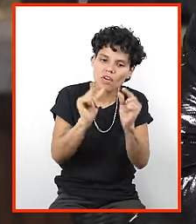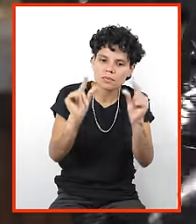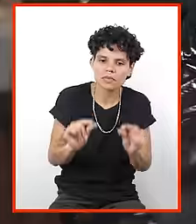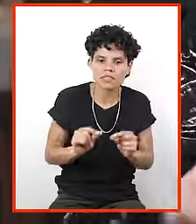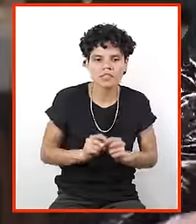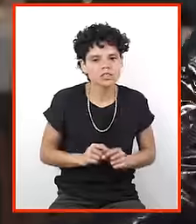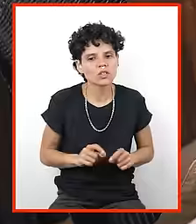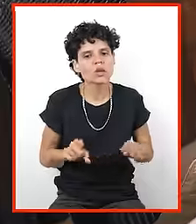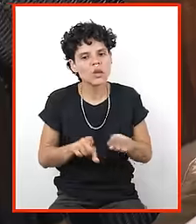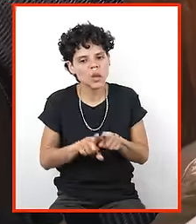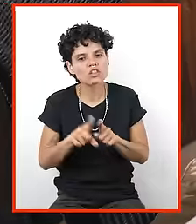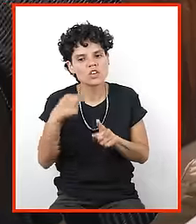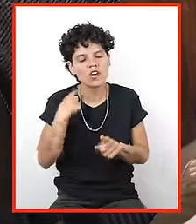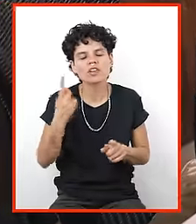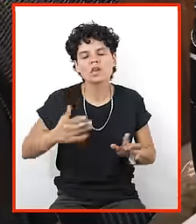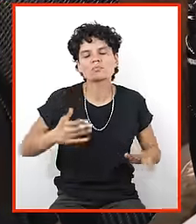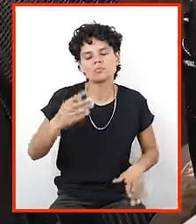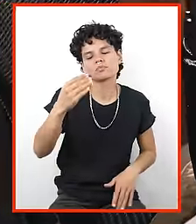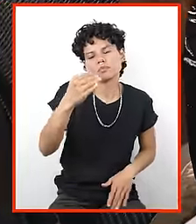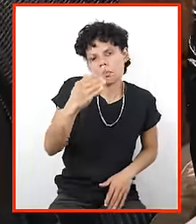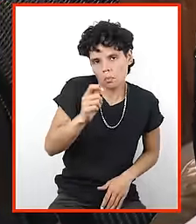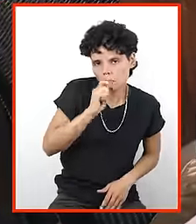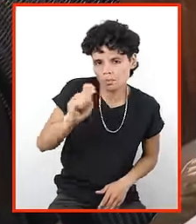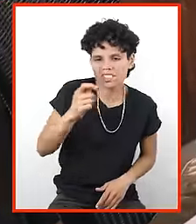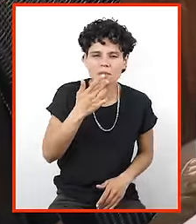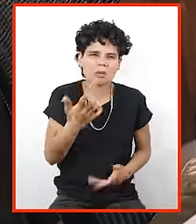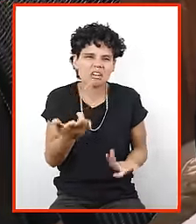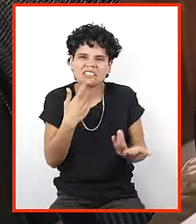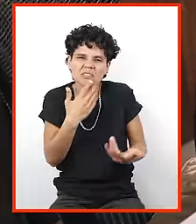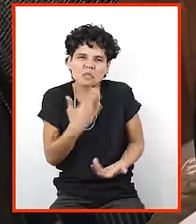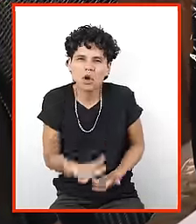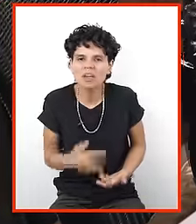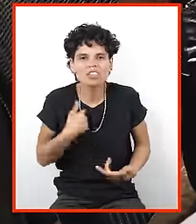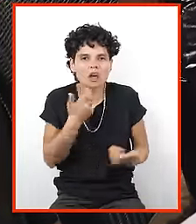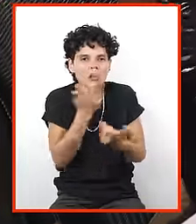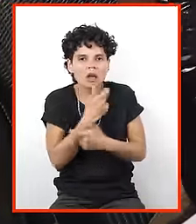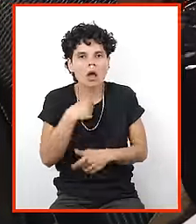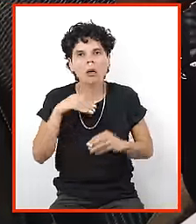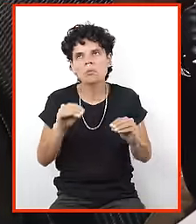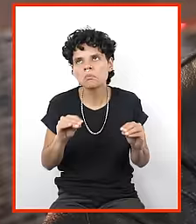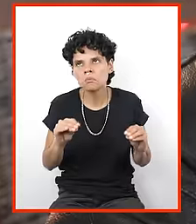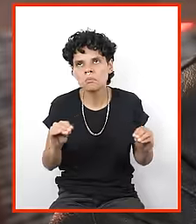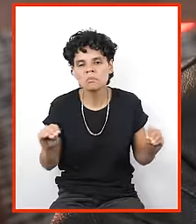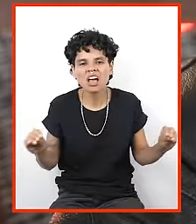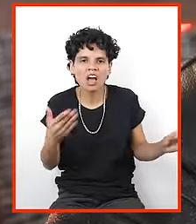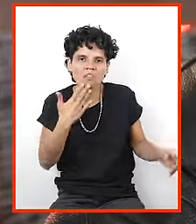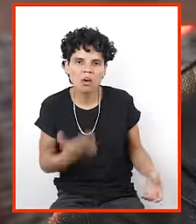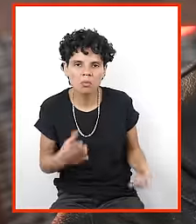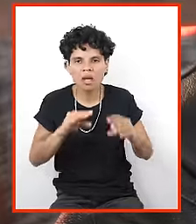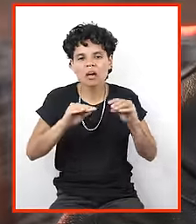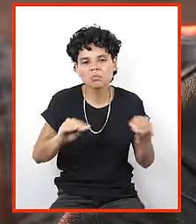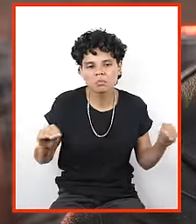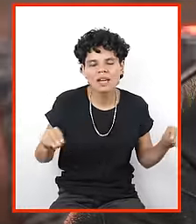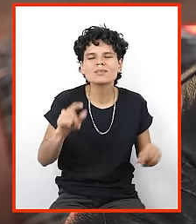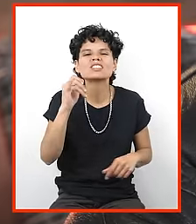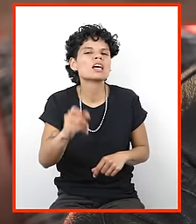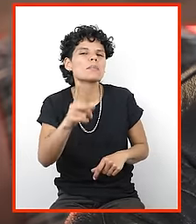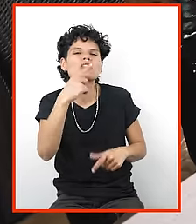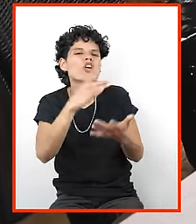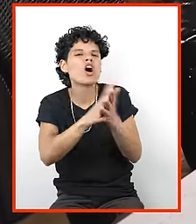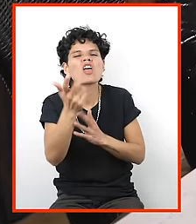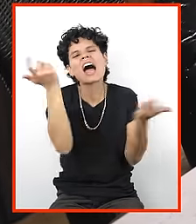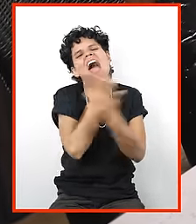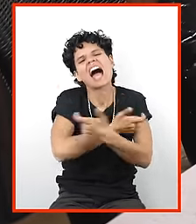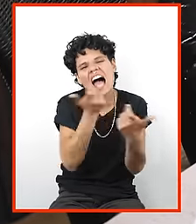todo va a ser, oh, no se rió. Voy a hacer eso, sí, pero va a ser difícil un programa fome. Si es no verdad. Me río, pero después es que, te van a es que negar todos a ti, lados Julio. Siempre, o